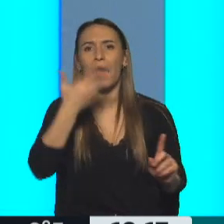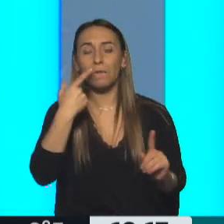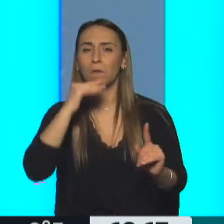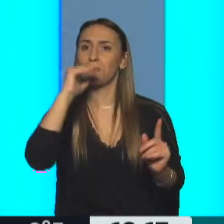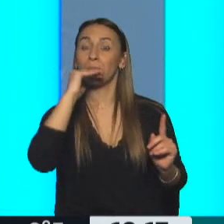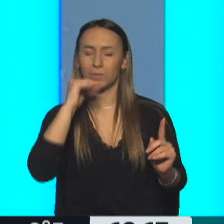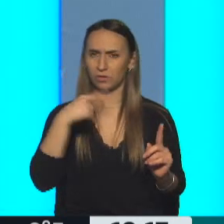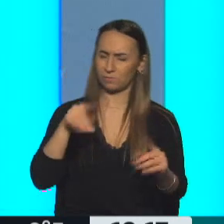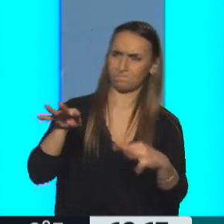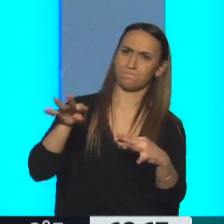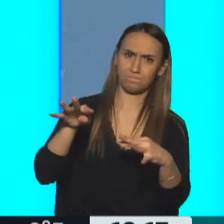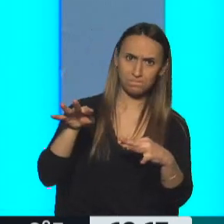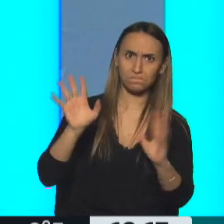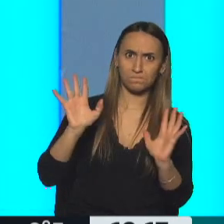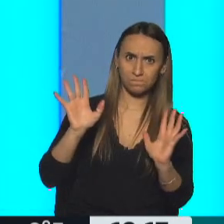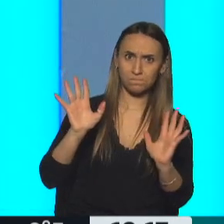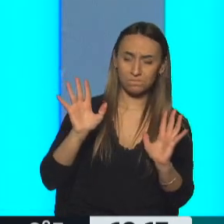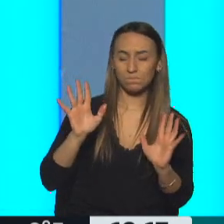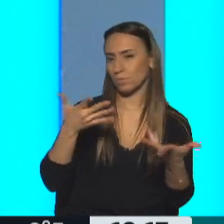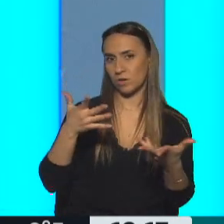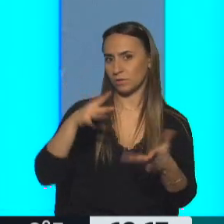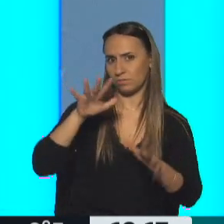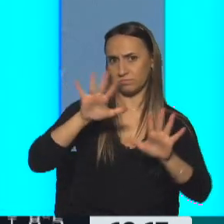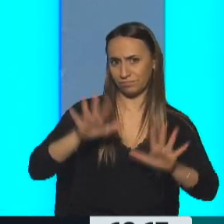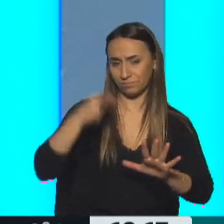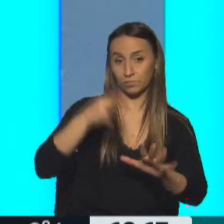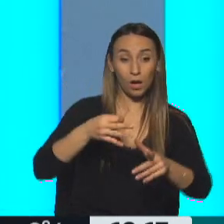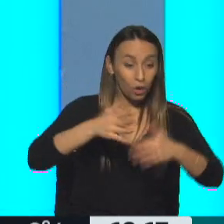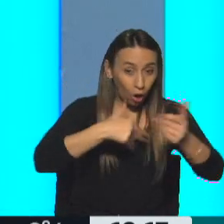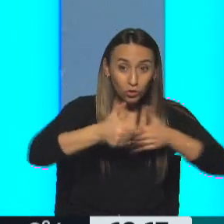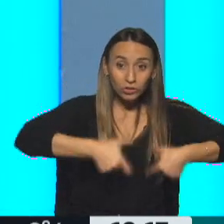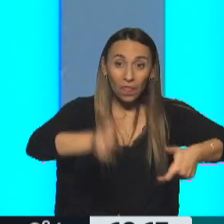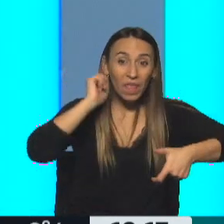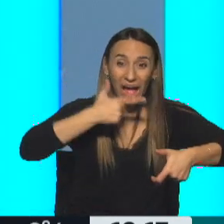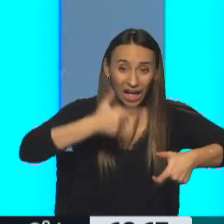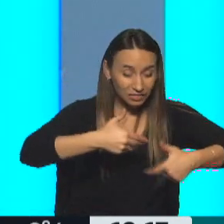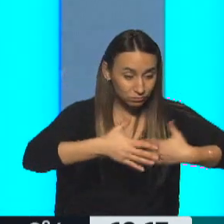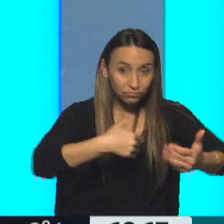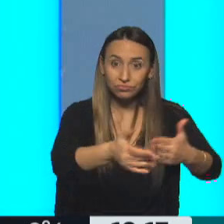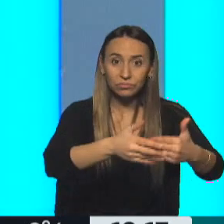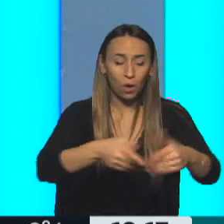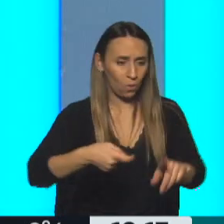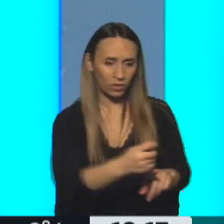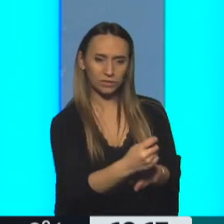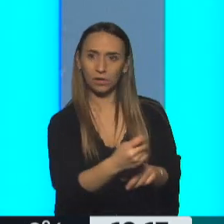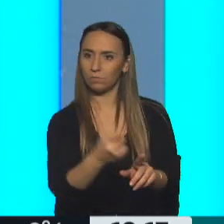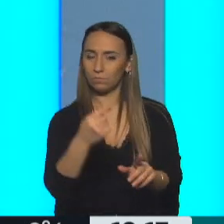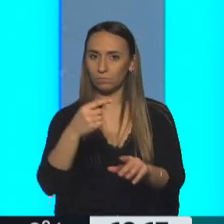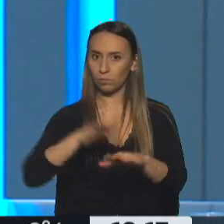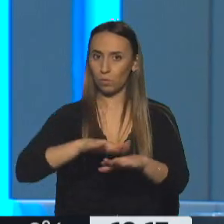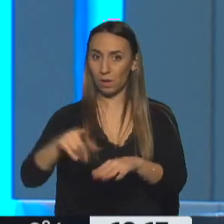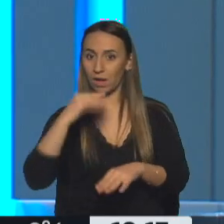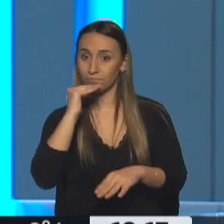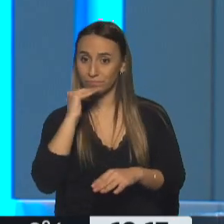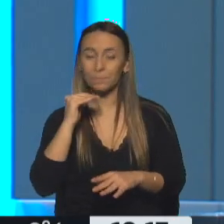tanto ruido y que terminaron justamente judicializando la construcción de ese gasoducto. ¿Qué pasó? Nos va a contar Néstor Espósito. El